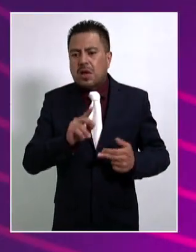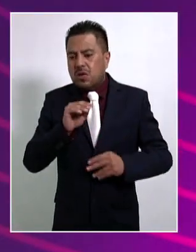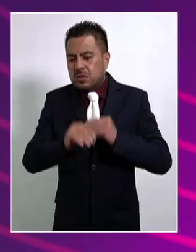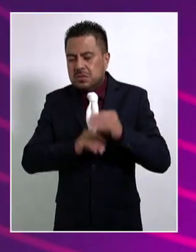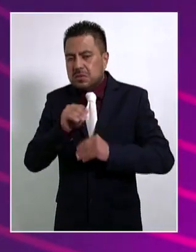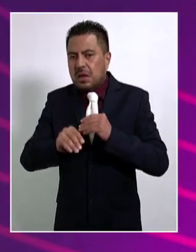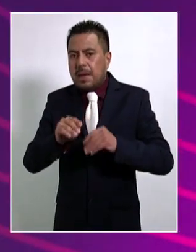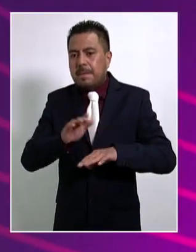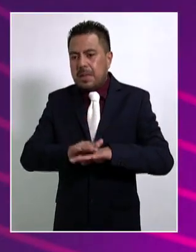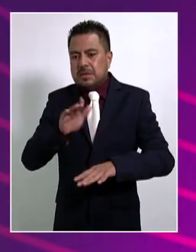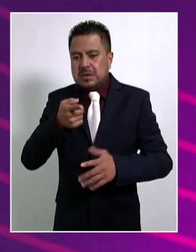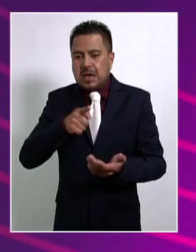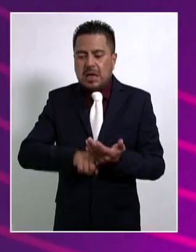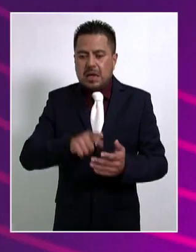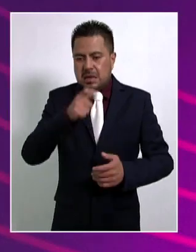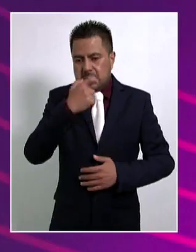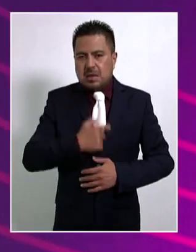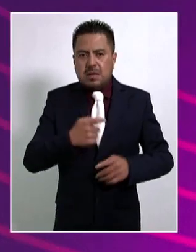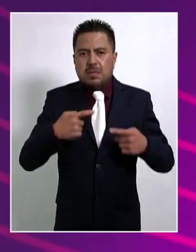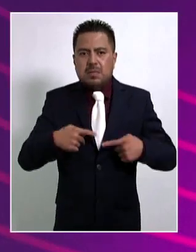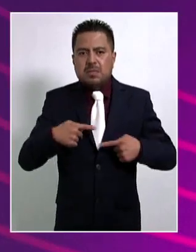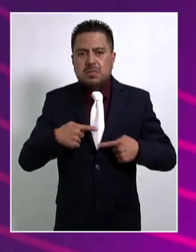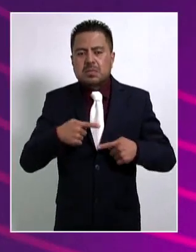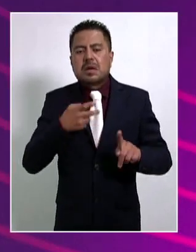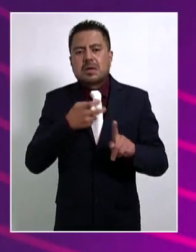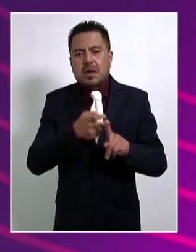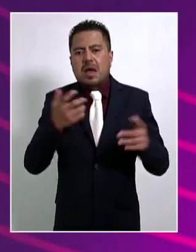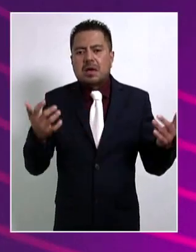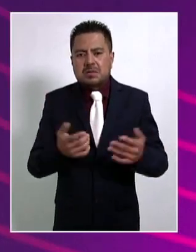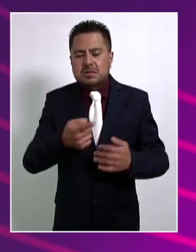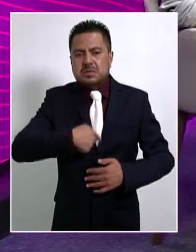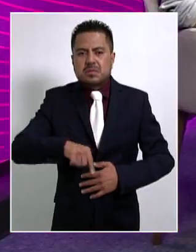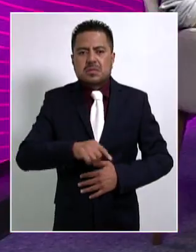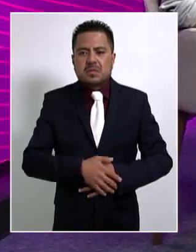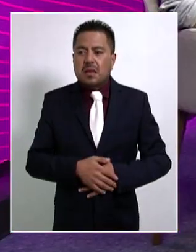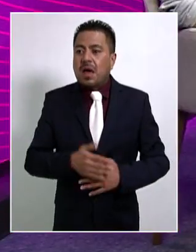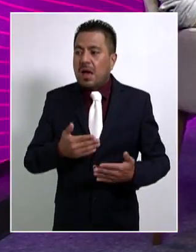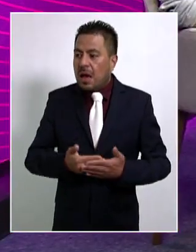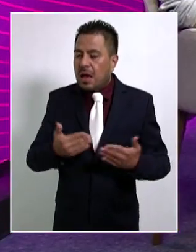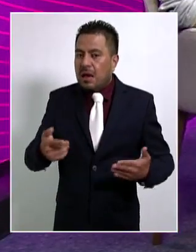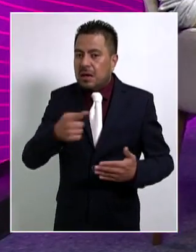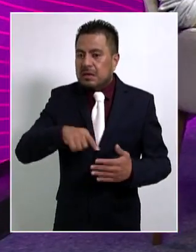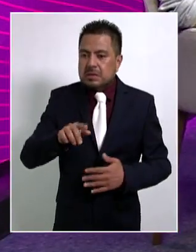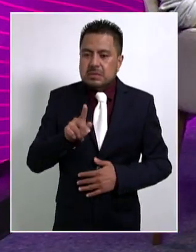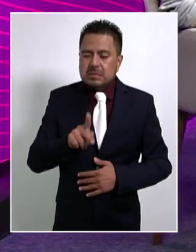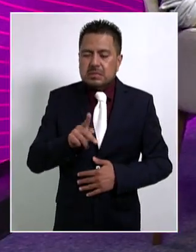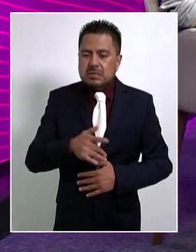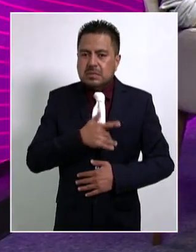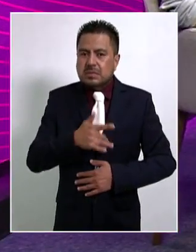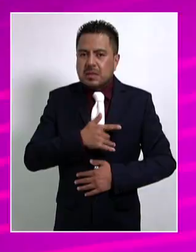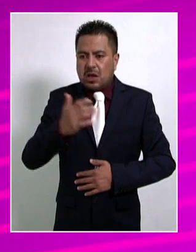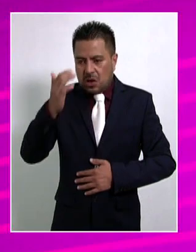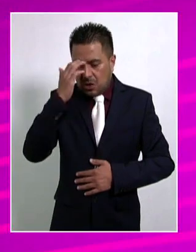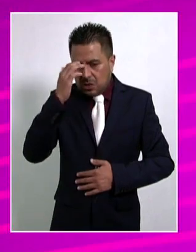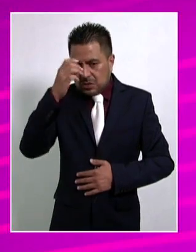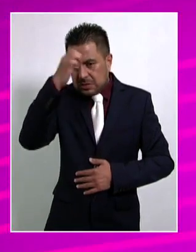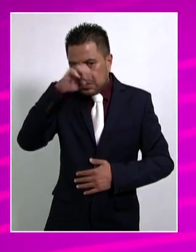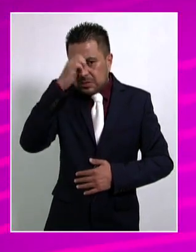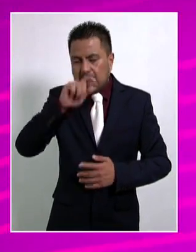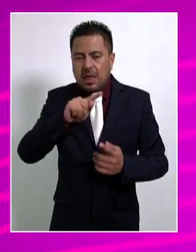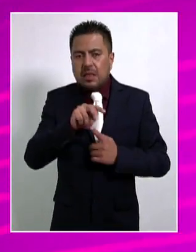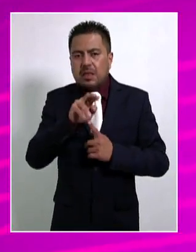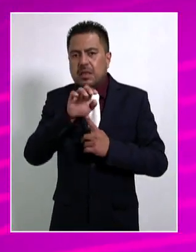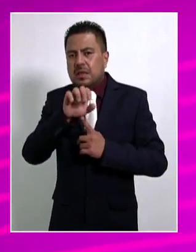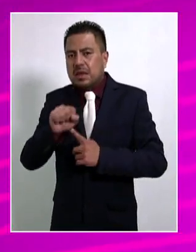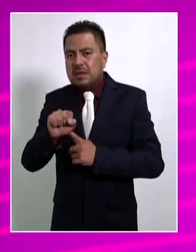mucho más en ti. Entonces, bueno, pues eso es lo que hacemos. Y entonces parecería que también conocer la experiencia